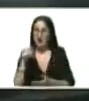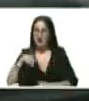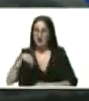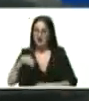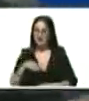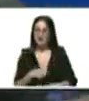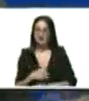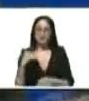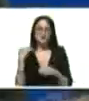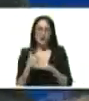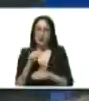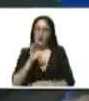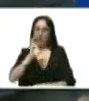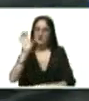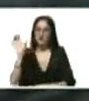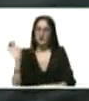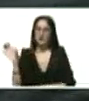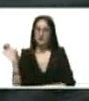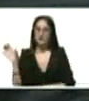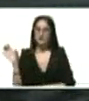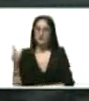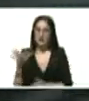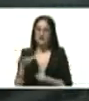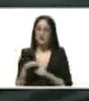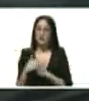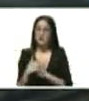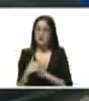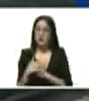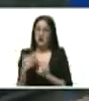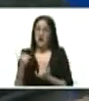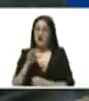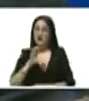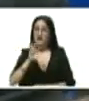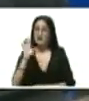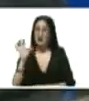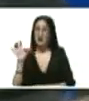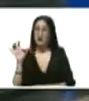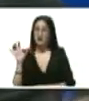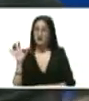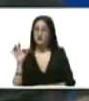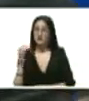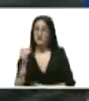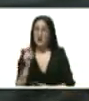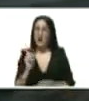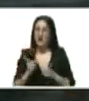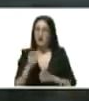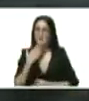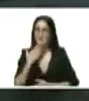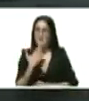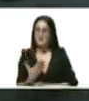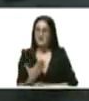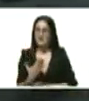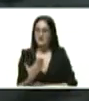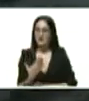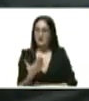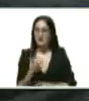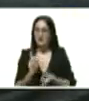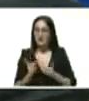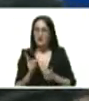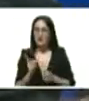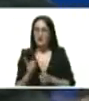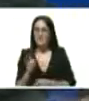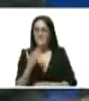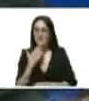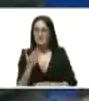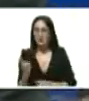Igual pasa con los estados. Tenemos situaciones que hay estados que tienen algunas permisologías, presidente, algunos permisos de